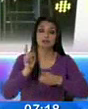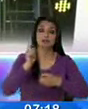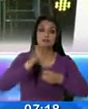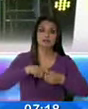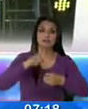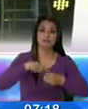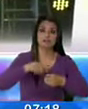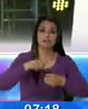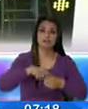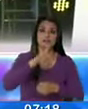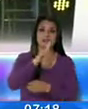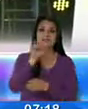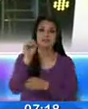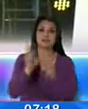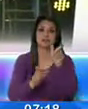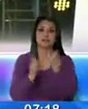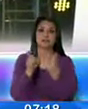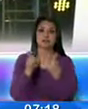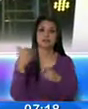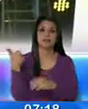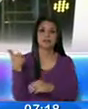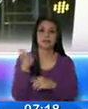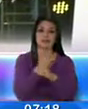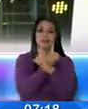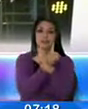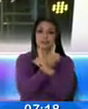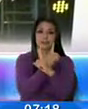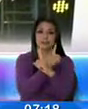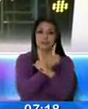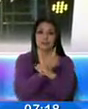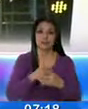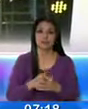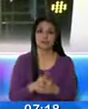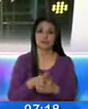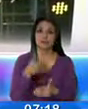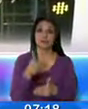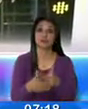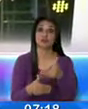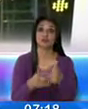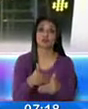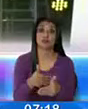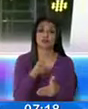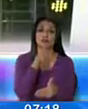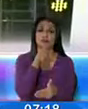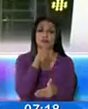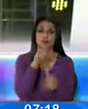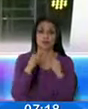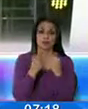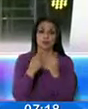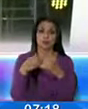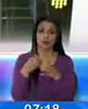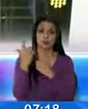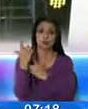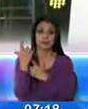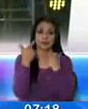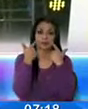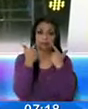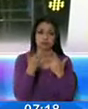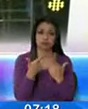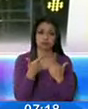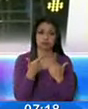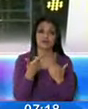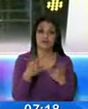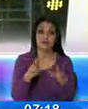de 100 personas con discapacidad. El proceso, obviamente, estuvo custodiado por un grupo de militares quienes han llevado los